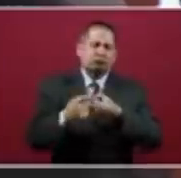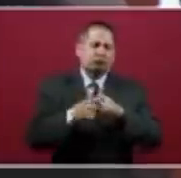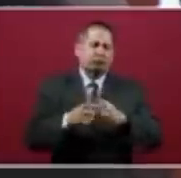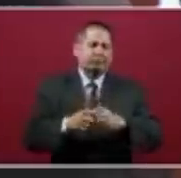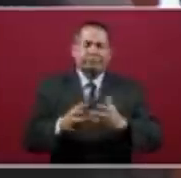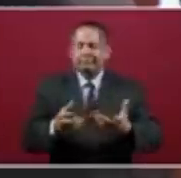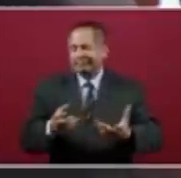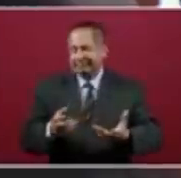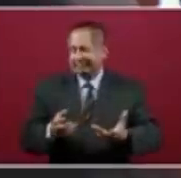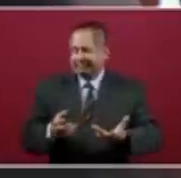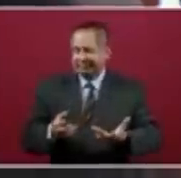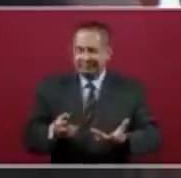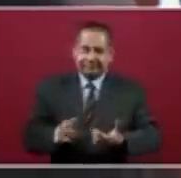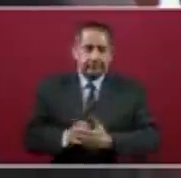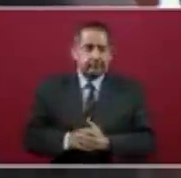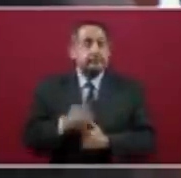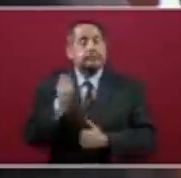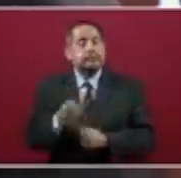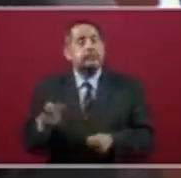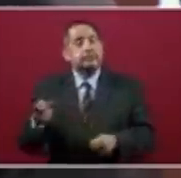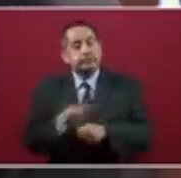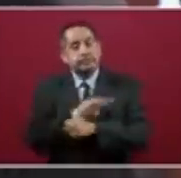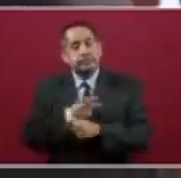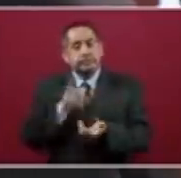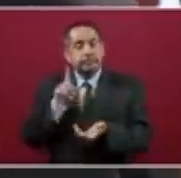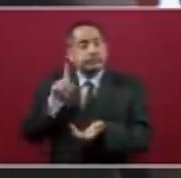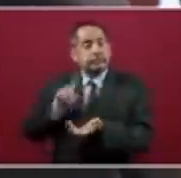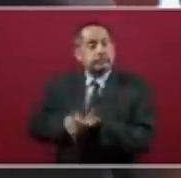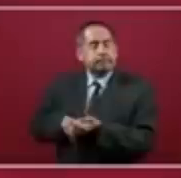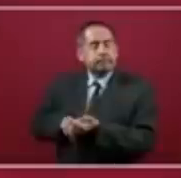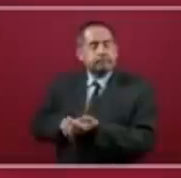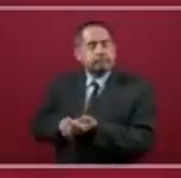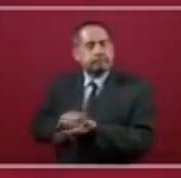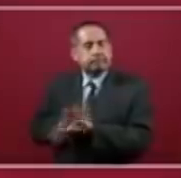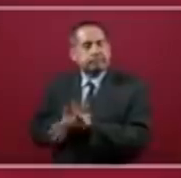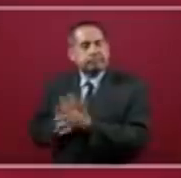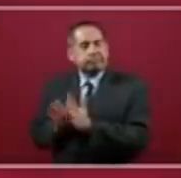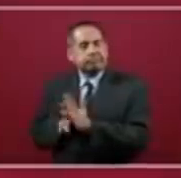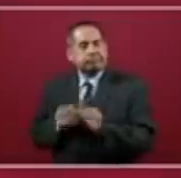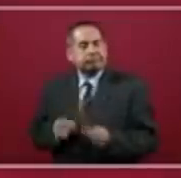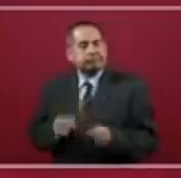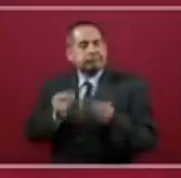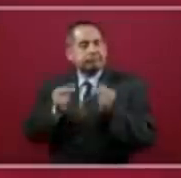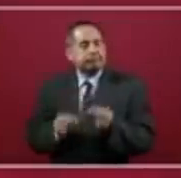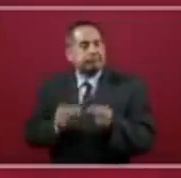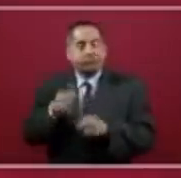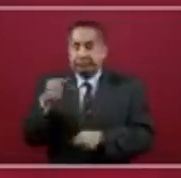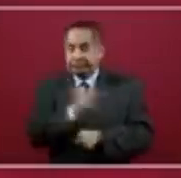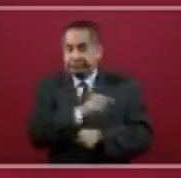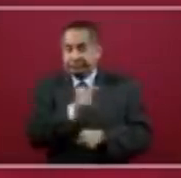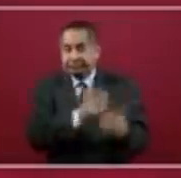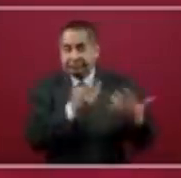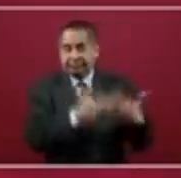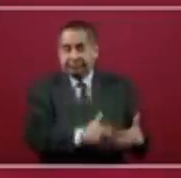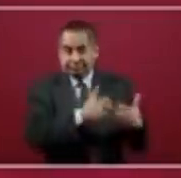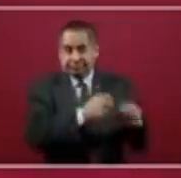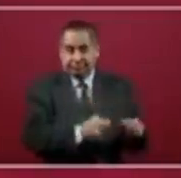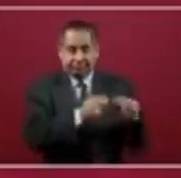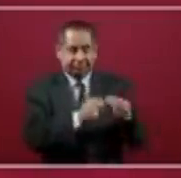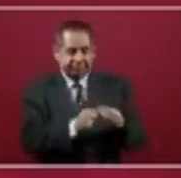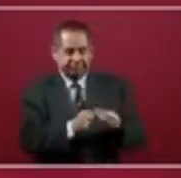Entonces, resultó que ya tenían armado un negocio, la compra de esa planta.